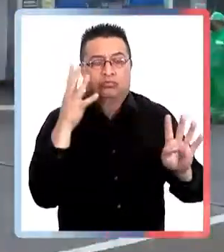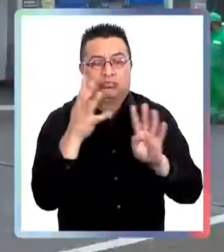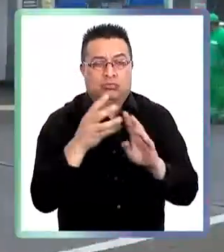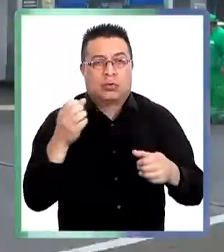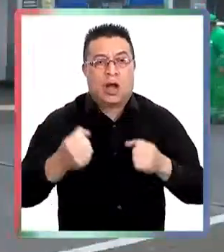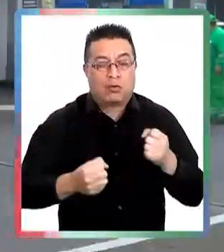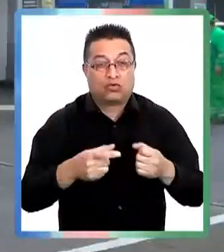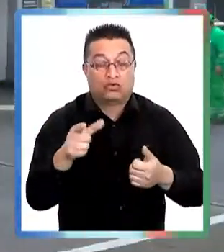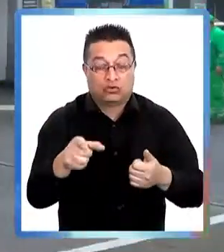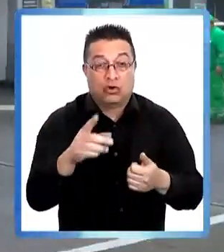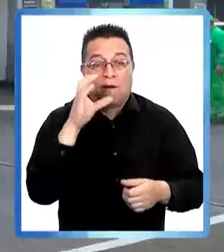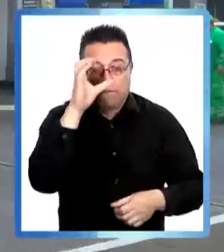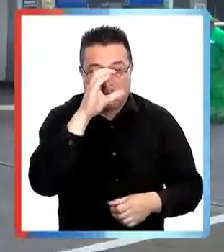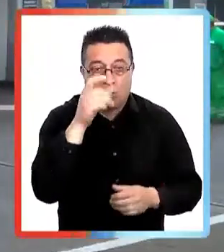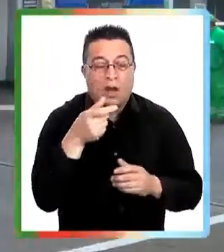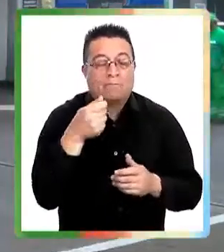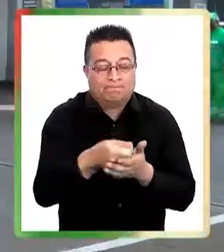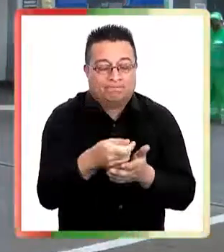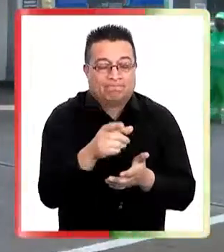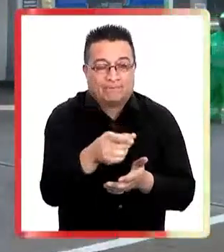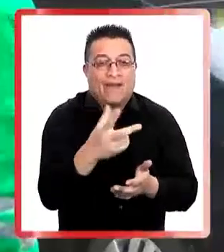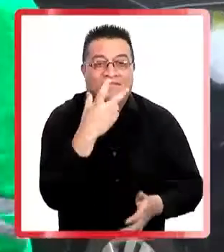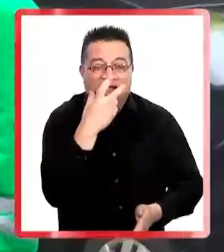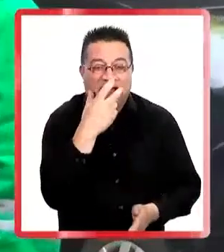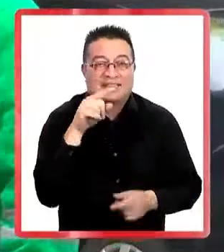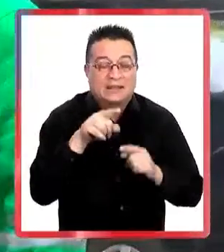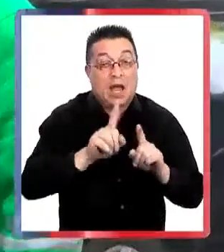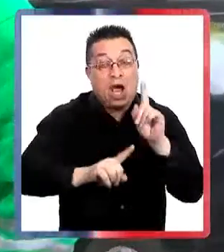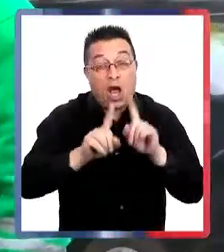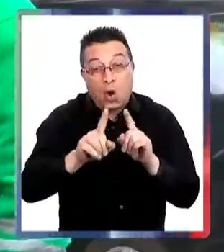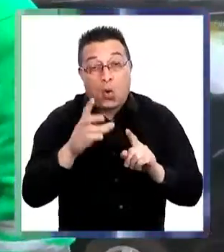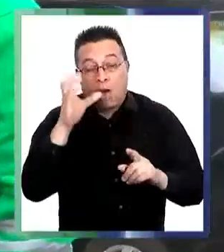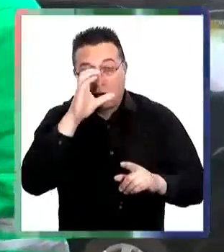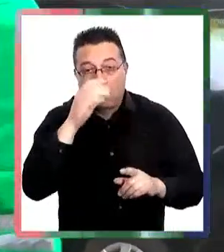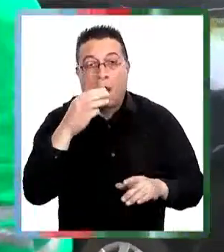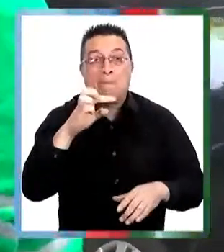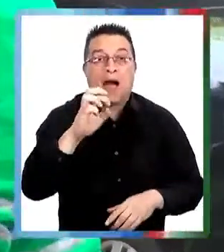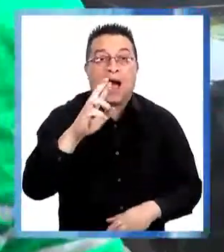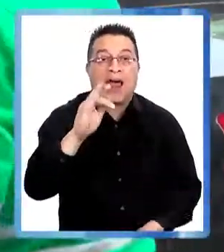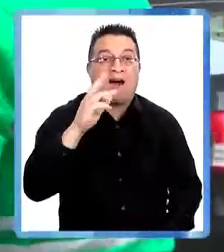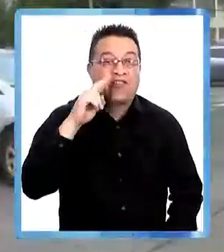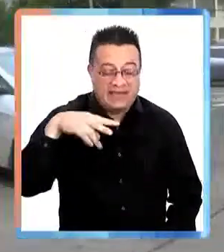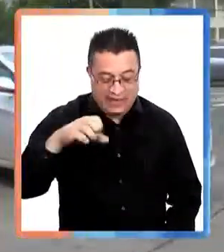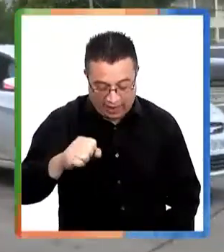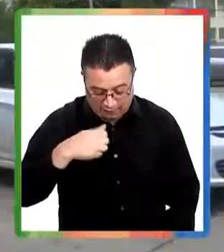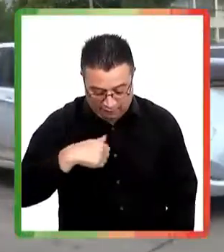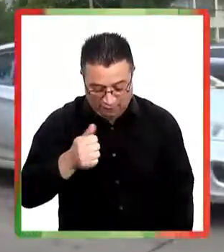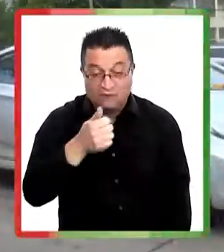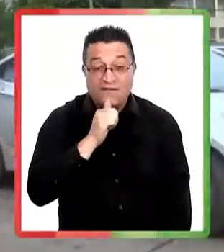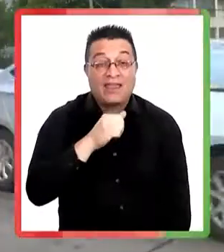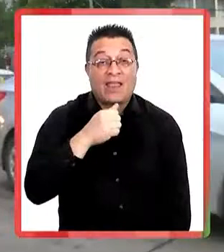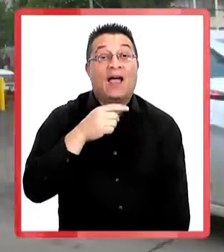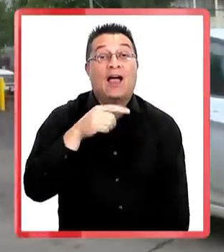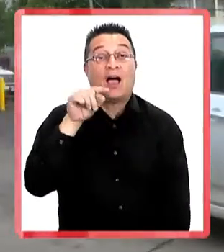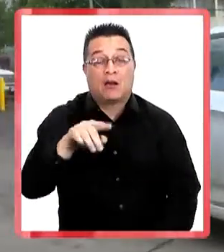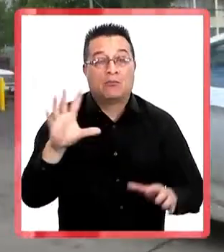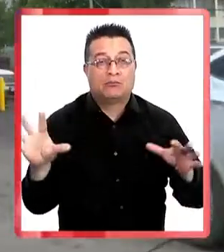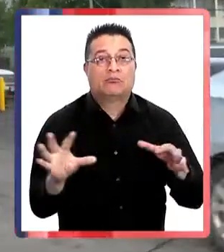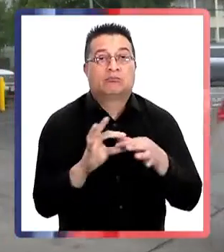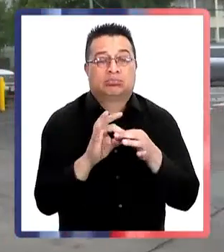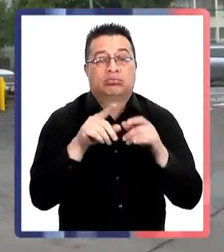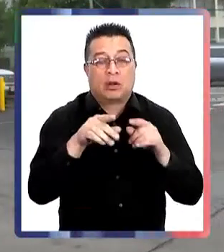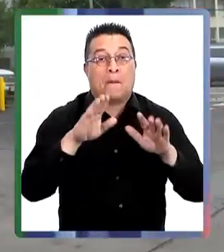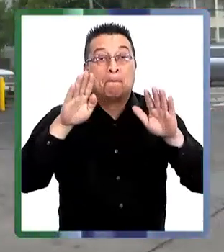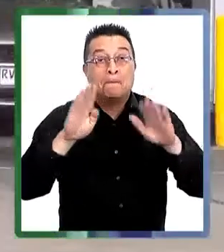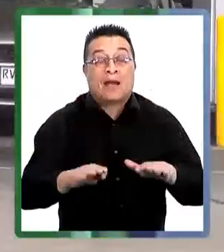largas filas de vehículos cuyos conductores buscan cargar bencina y en algunos casos también buscan parafina. La falta de combustible está